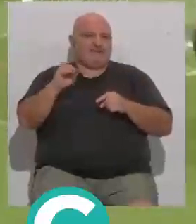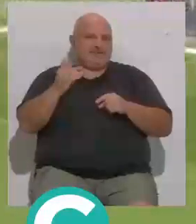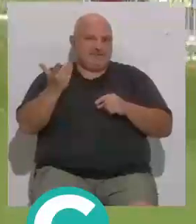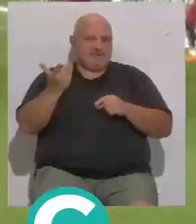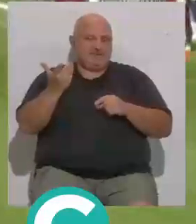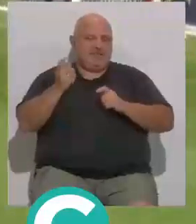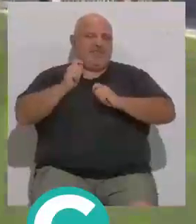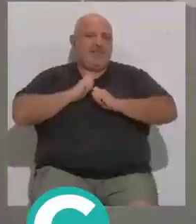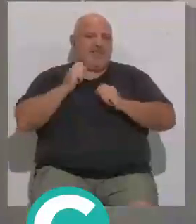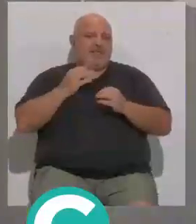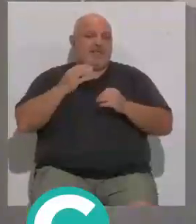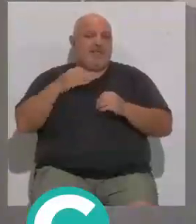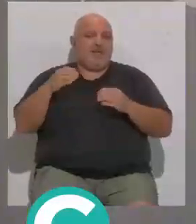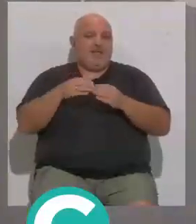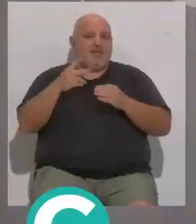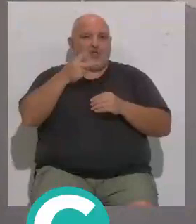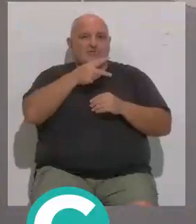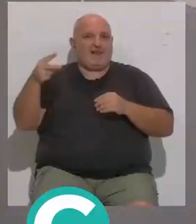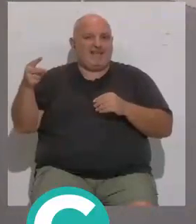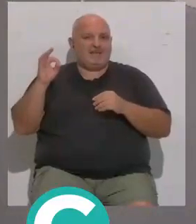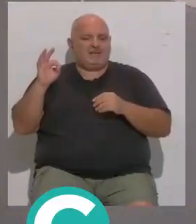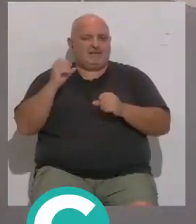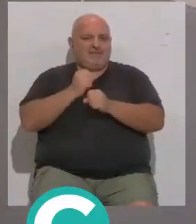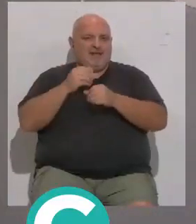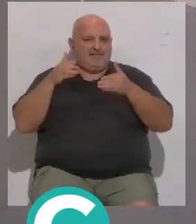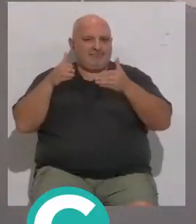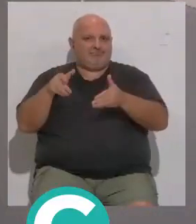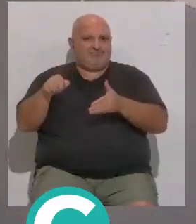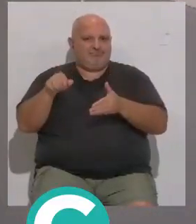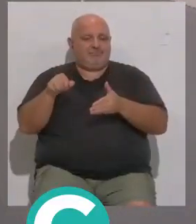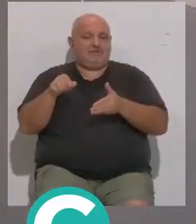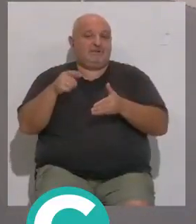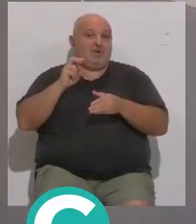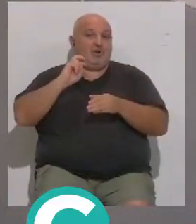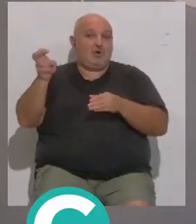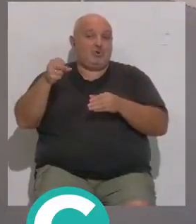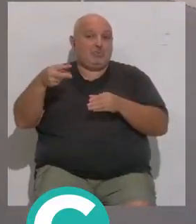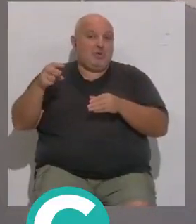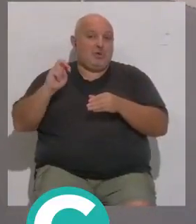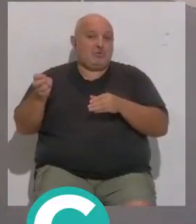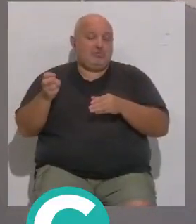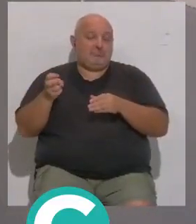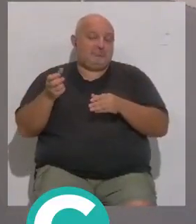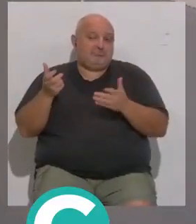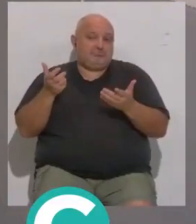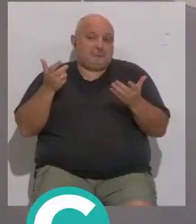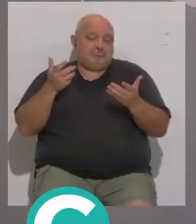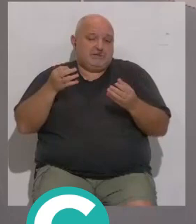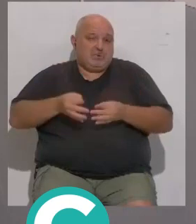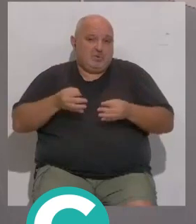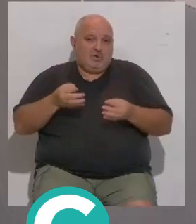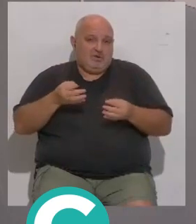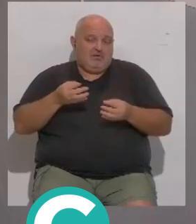esto ha servido para que estas 2 semanas se trabajen bien, porque si hubiera sido otro el resultado,